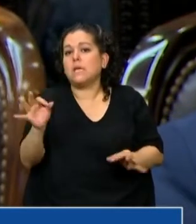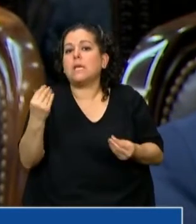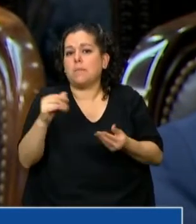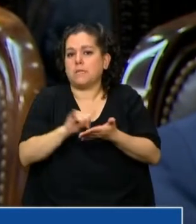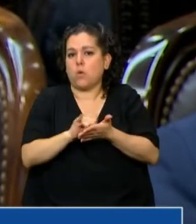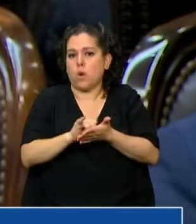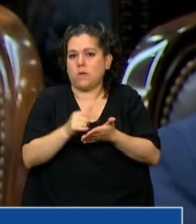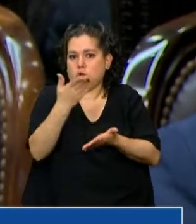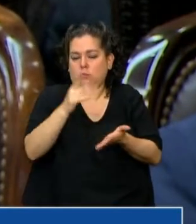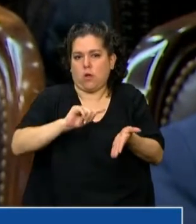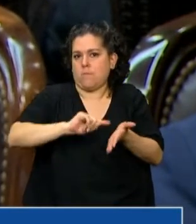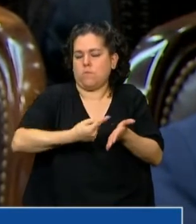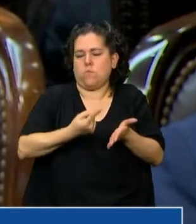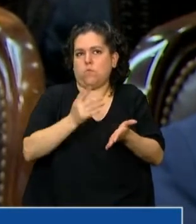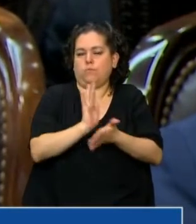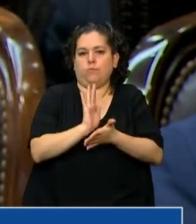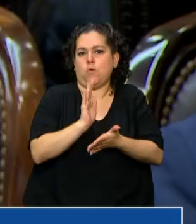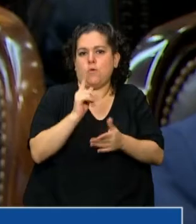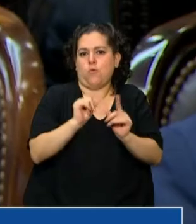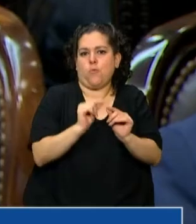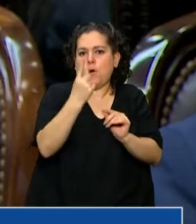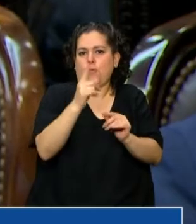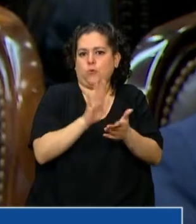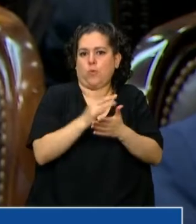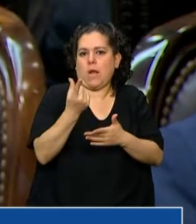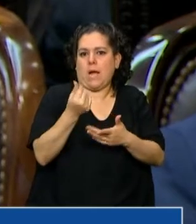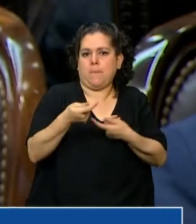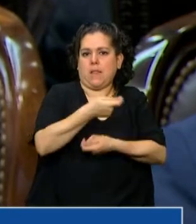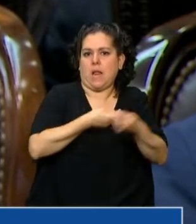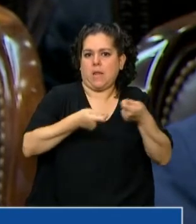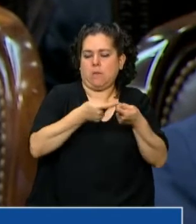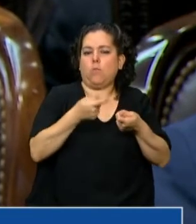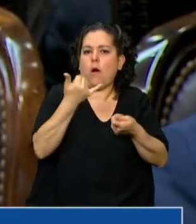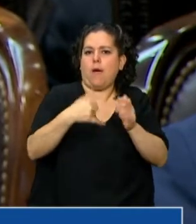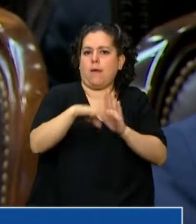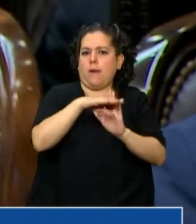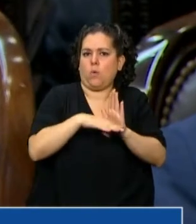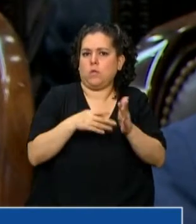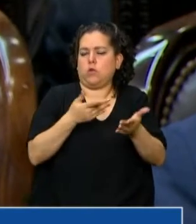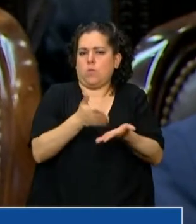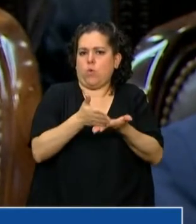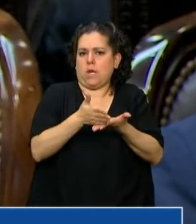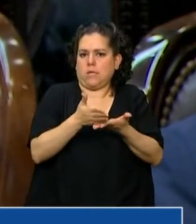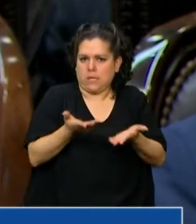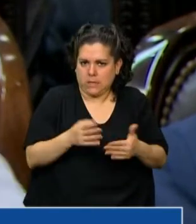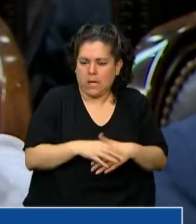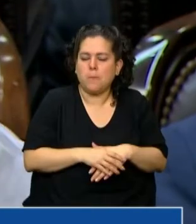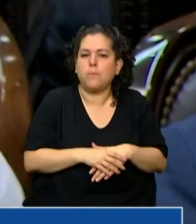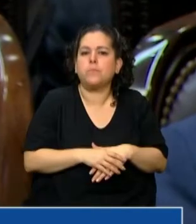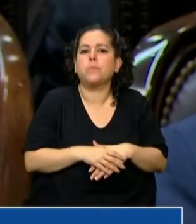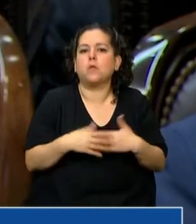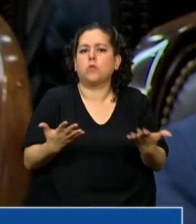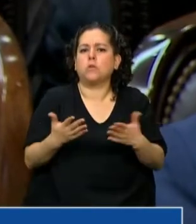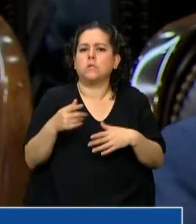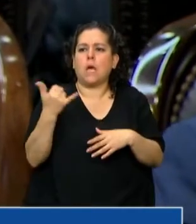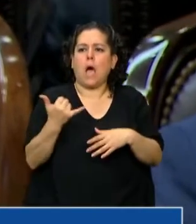capital mundial del capitalismo, que discuten regulaciones muy estrictas sobre la cuestión del alquiler, entre otras cosas el alquiler turístico. Entonces, por